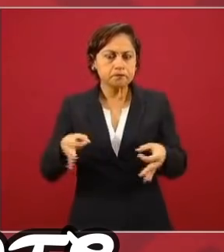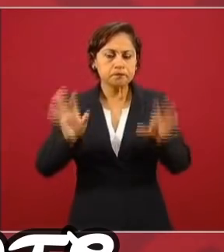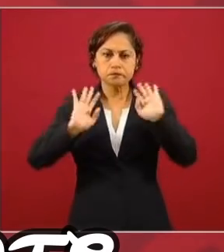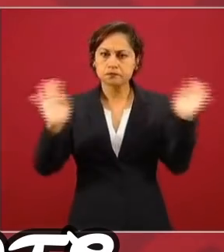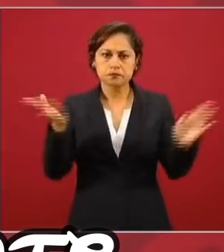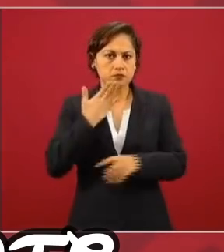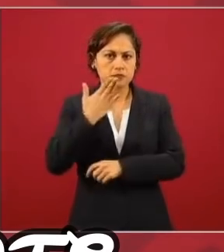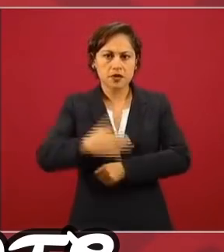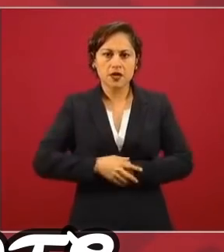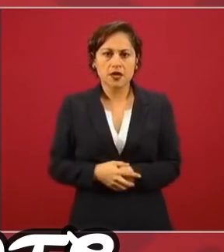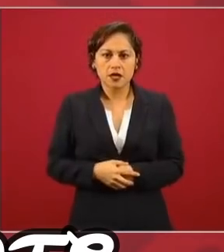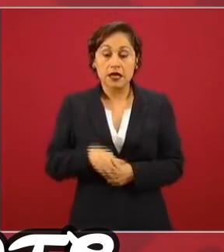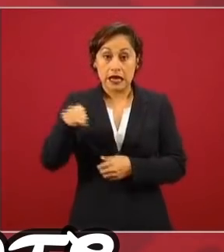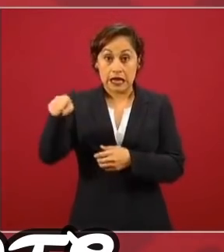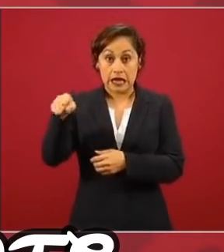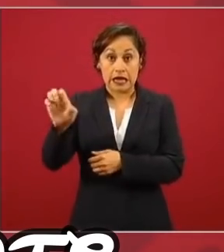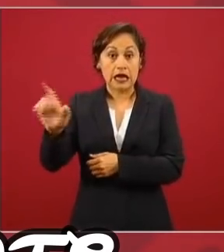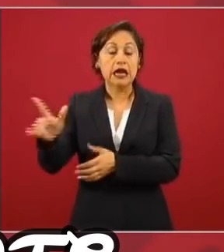a luchar para que